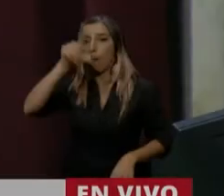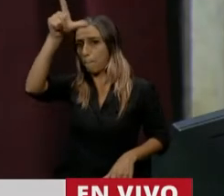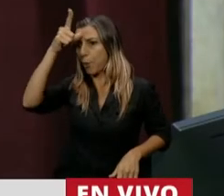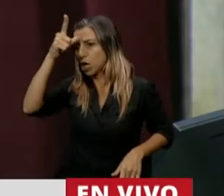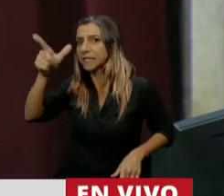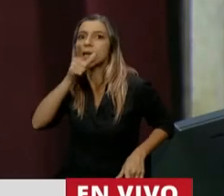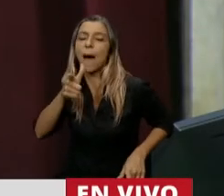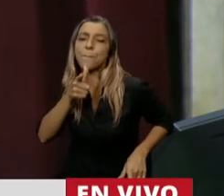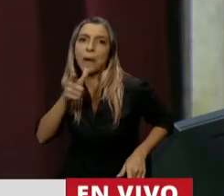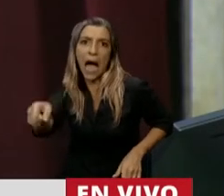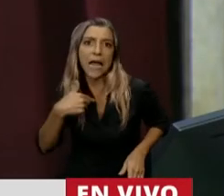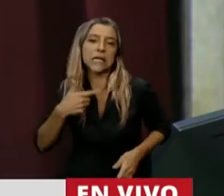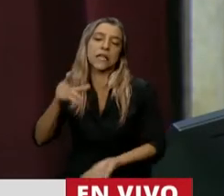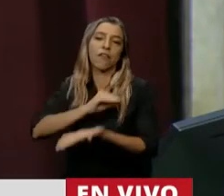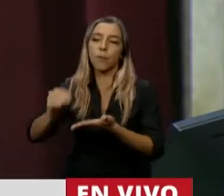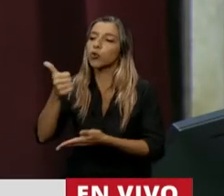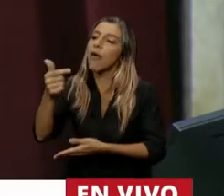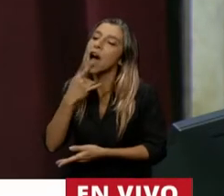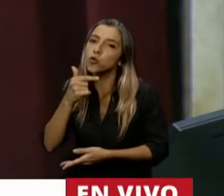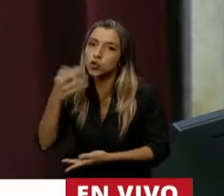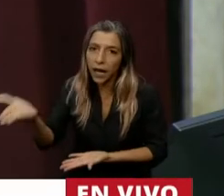La palabra a la diputada Brenda Austin.